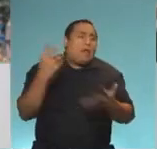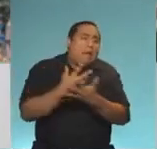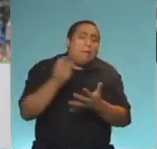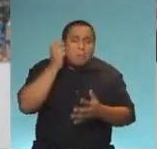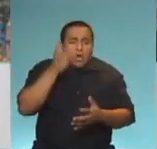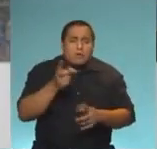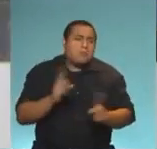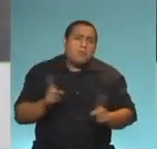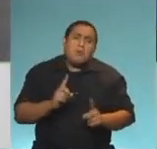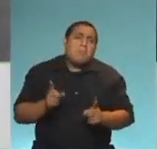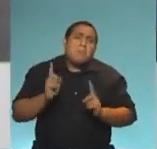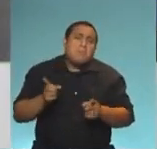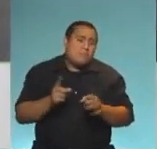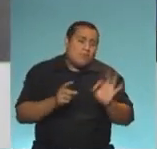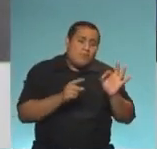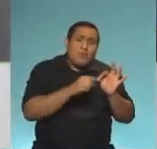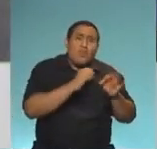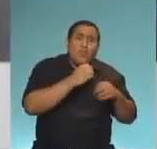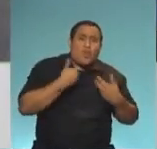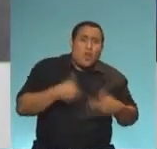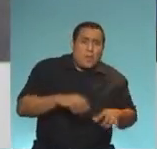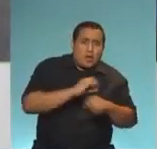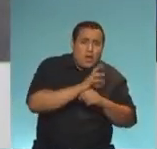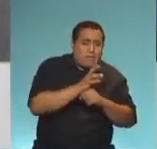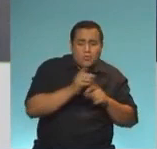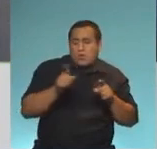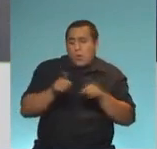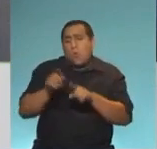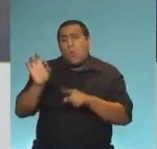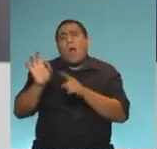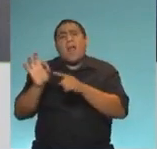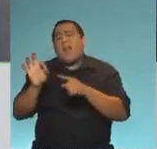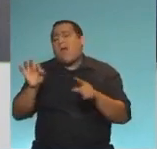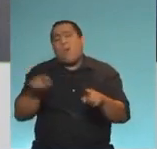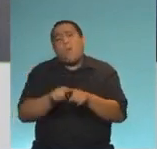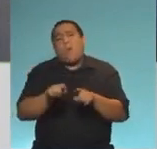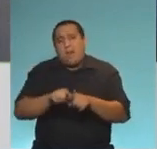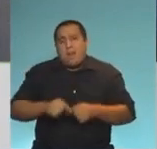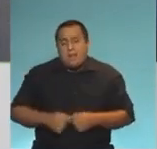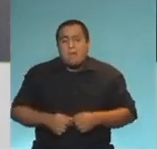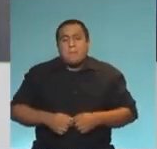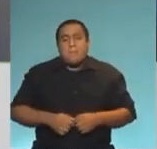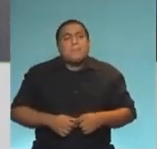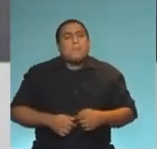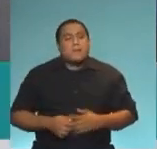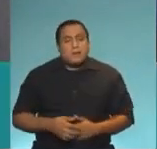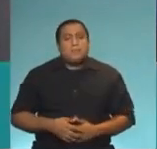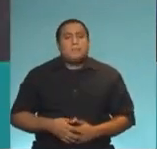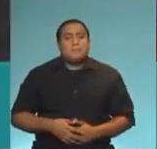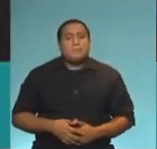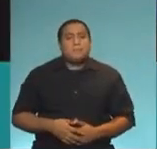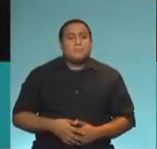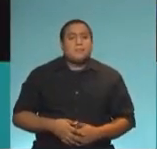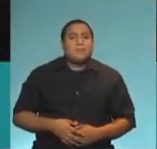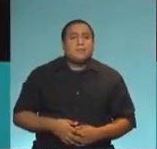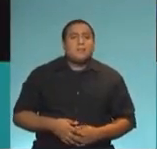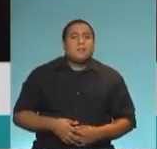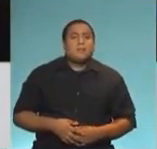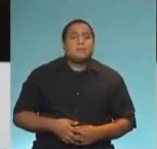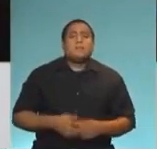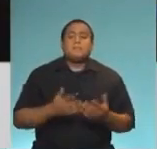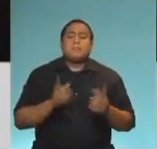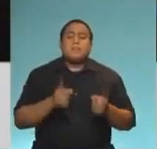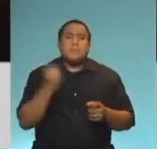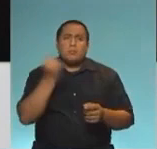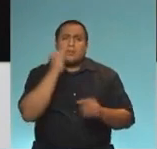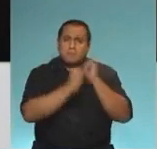la mortalidad también lo es. No modifica ninguna de las dos cosas. Es muy importante también mencionar que